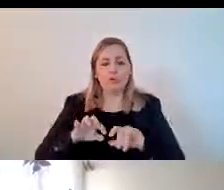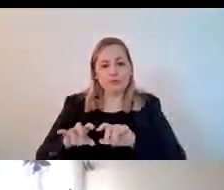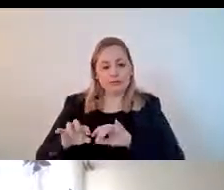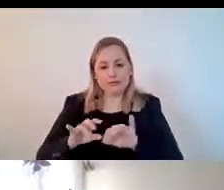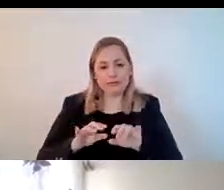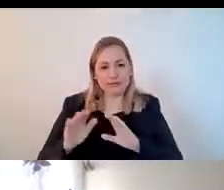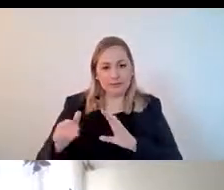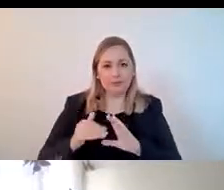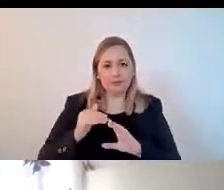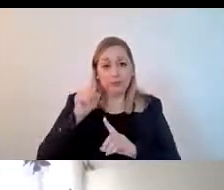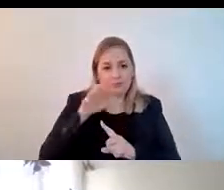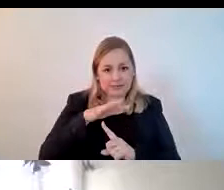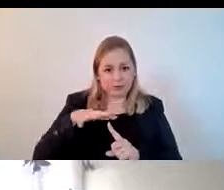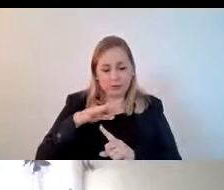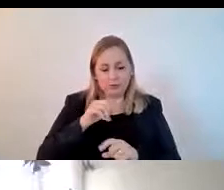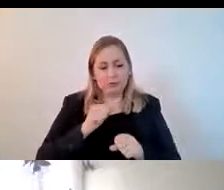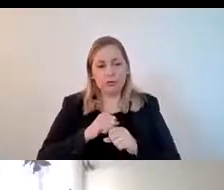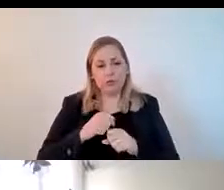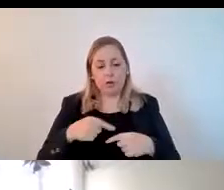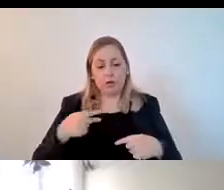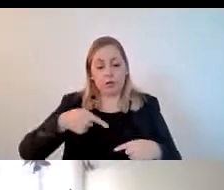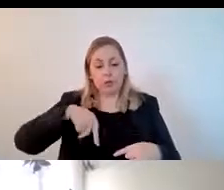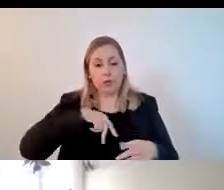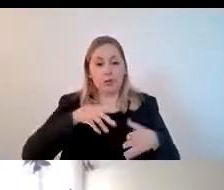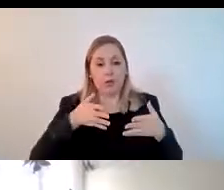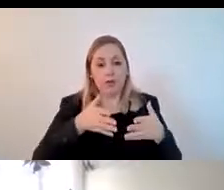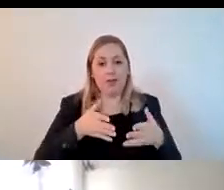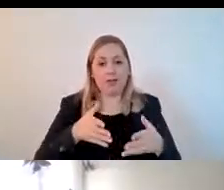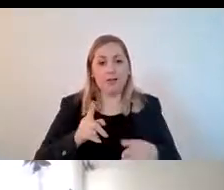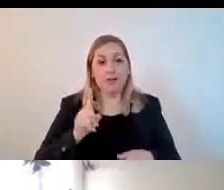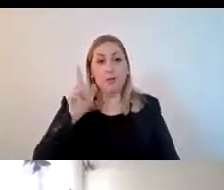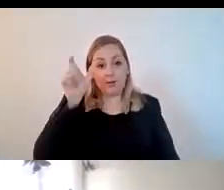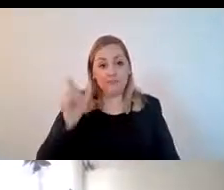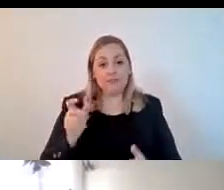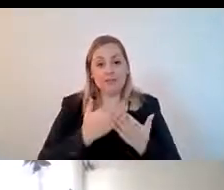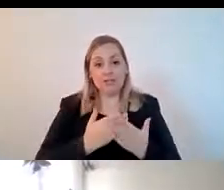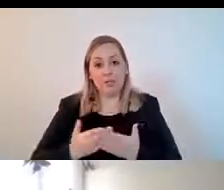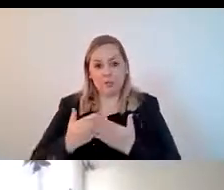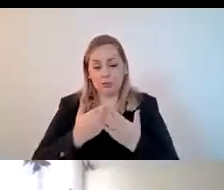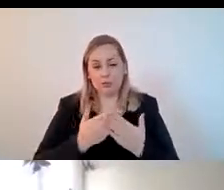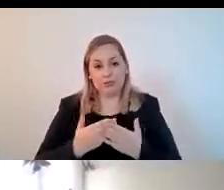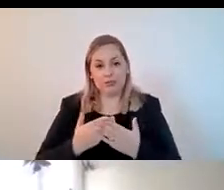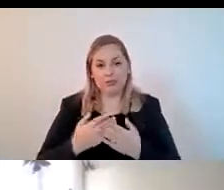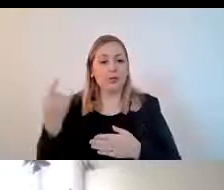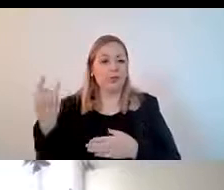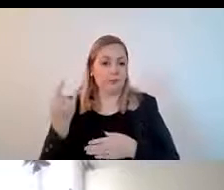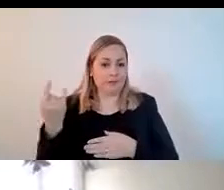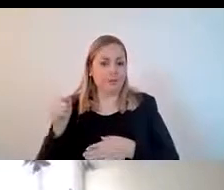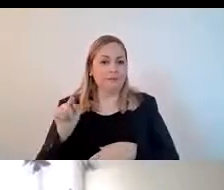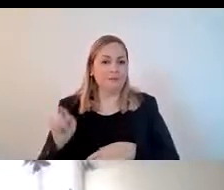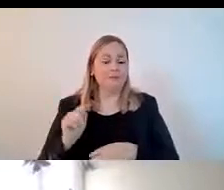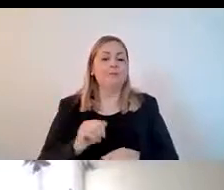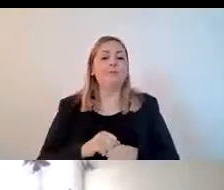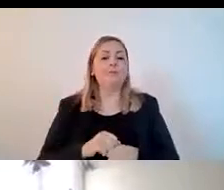electrónico de nuestra área, de una estudiante de la universidad,